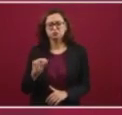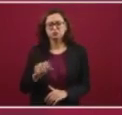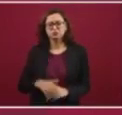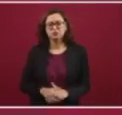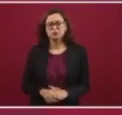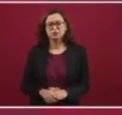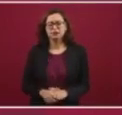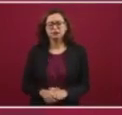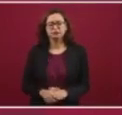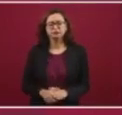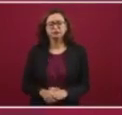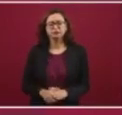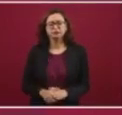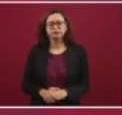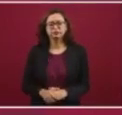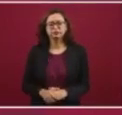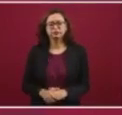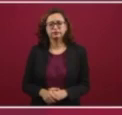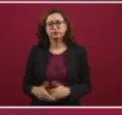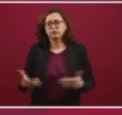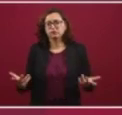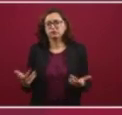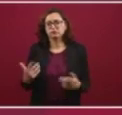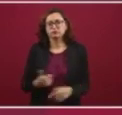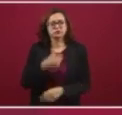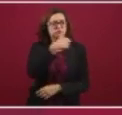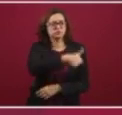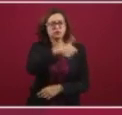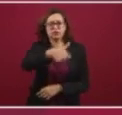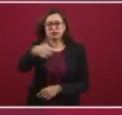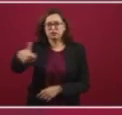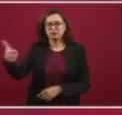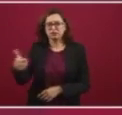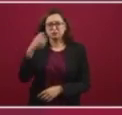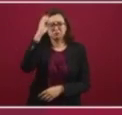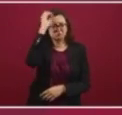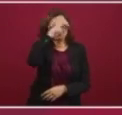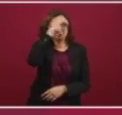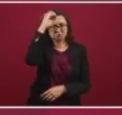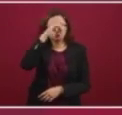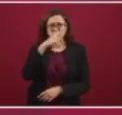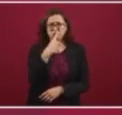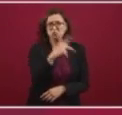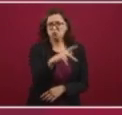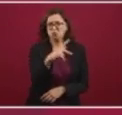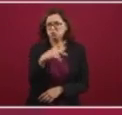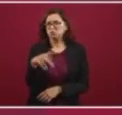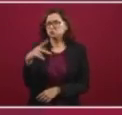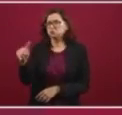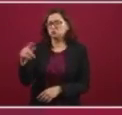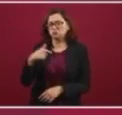soy respetuoso de la opinión de todos los ciudadanos.